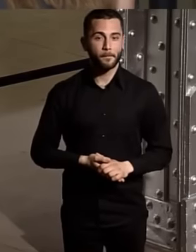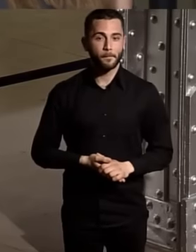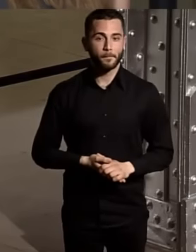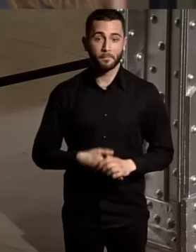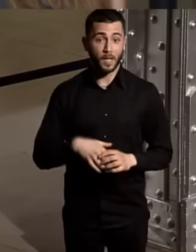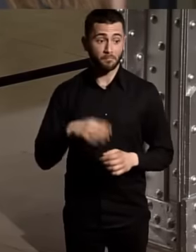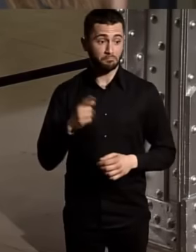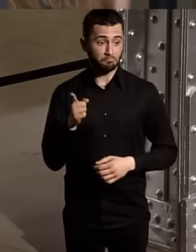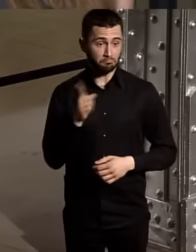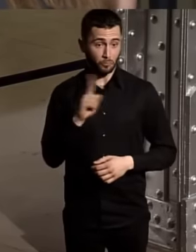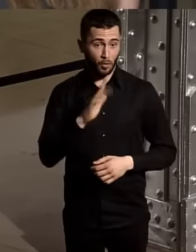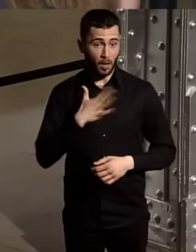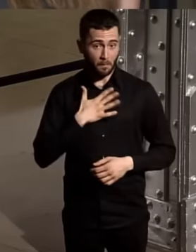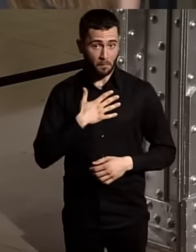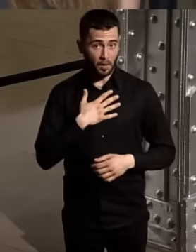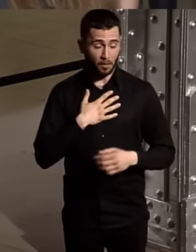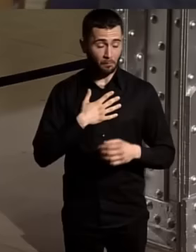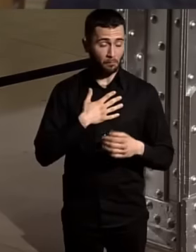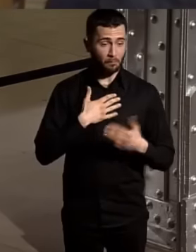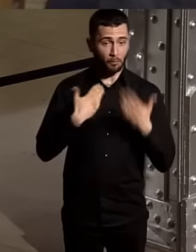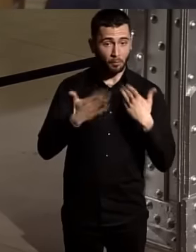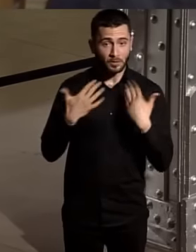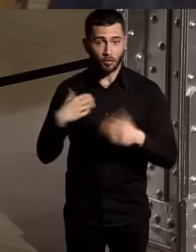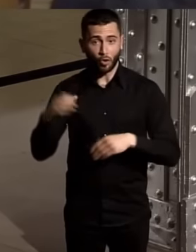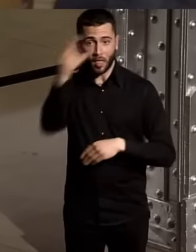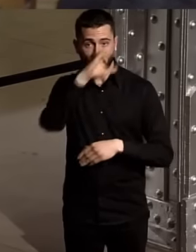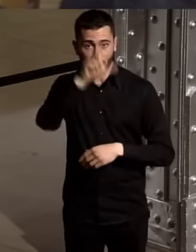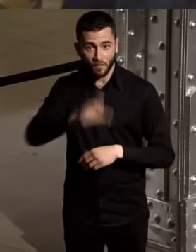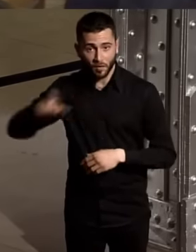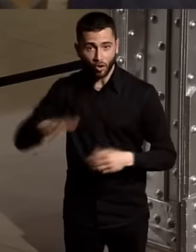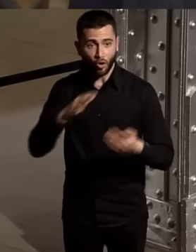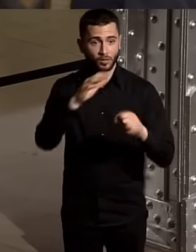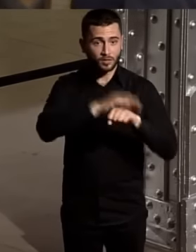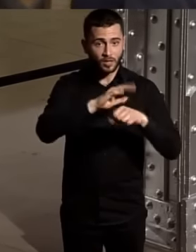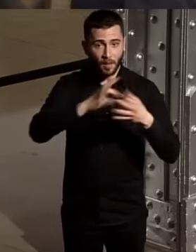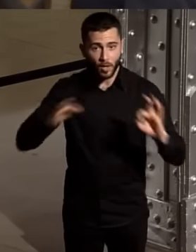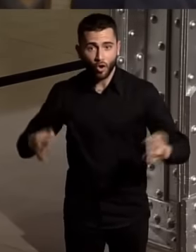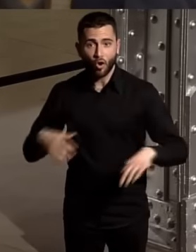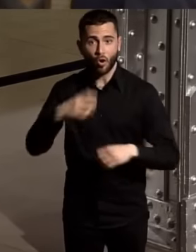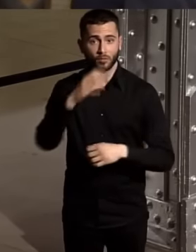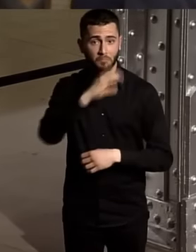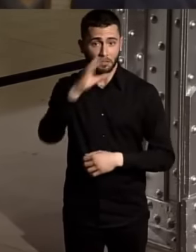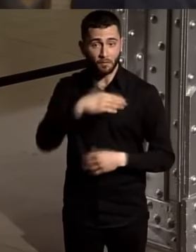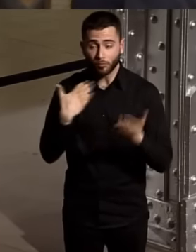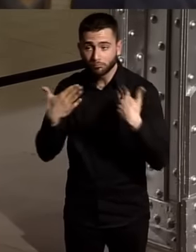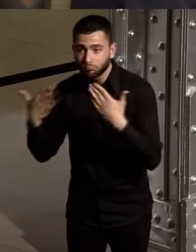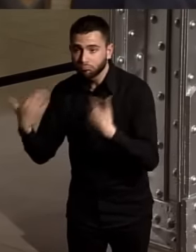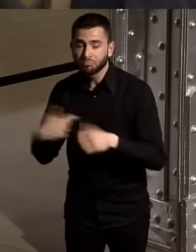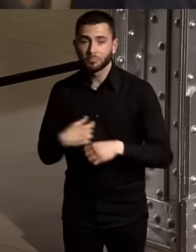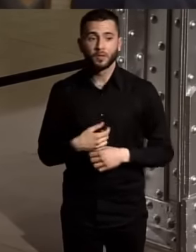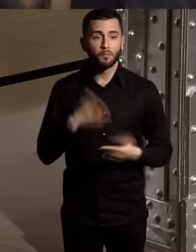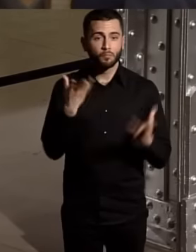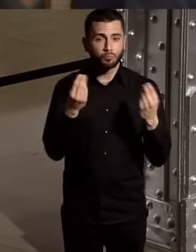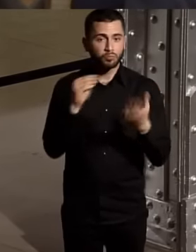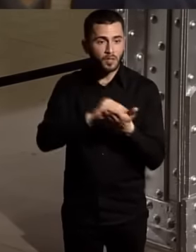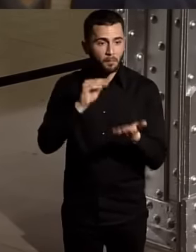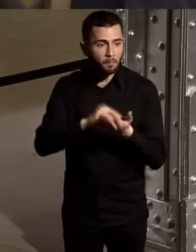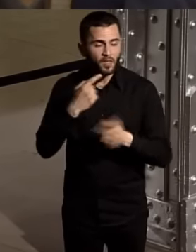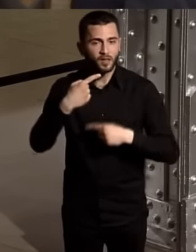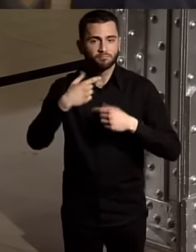mí eso pues las conversaciones que suelo tener con científicos amigos científicos y bueno Y muchas veces viendo un poco lo que cómo se ha